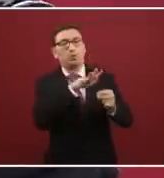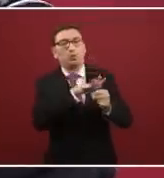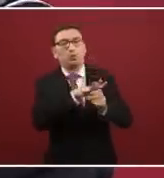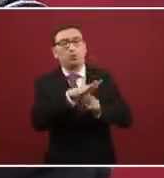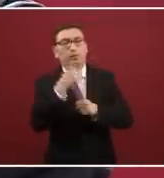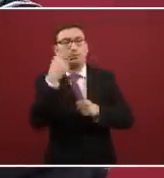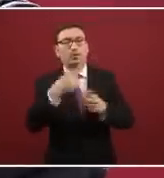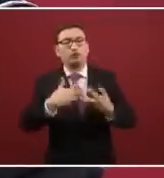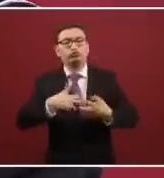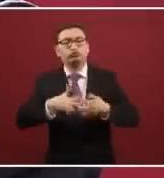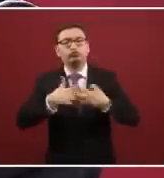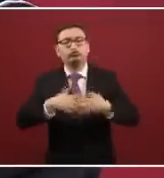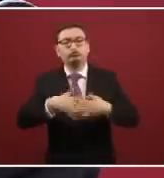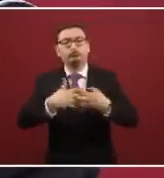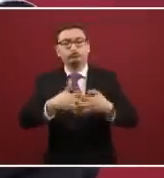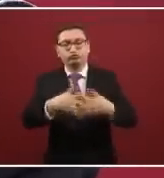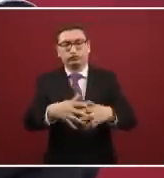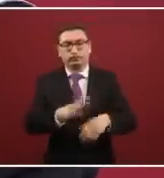aumentar la producción.